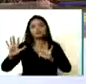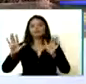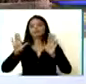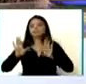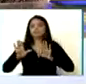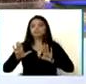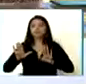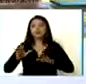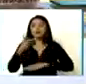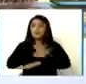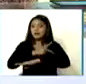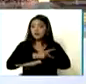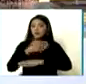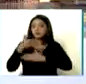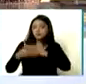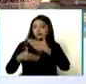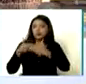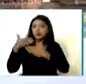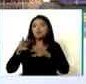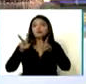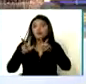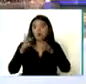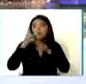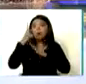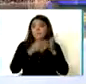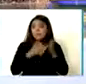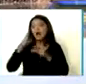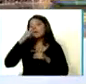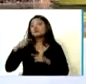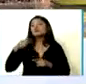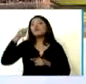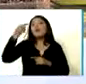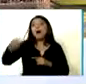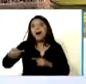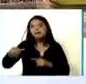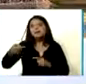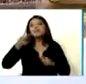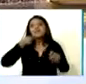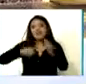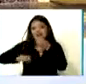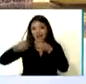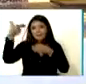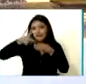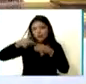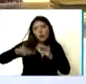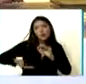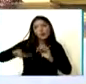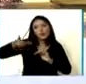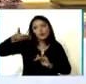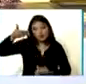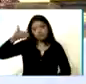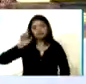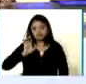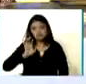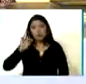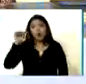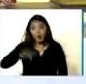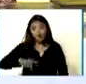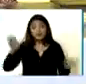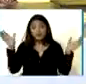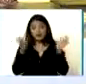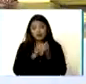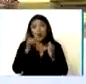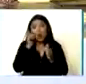incorporarse un nuevo carril, uh-huh, estratégico para que el próximo año suba el precio del crudo. Así que se van a reunir el día de hoy Mohamed